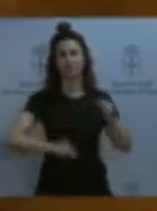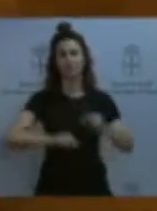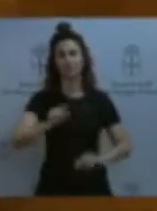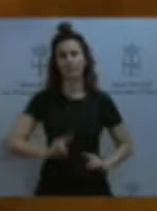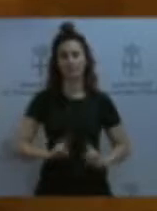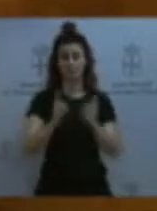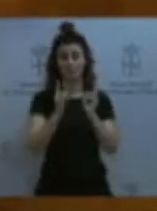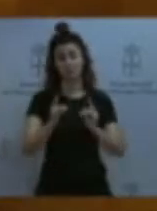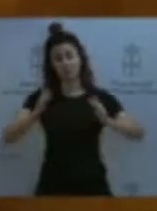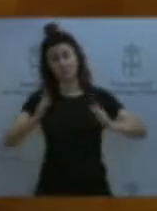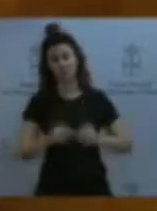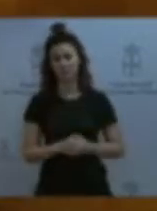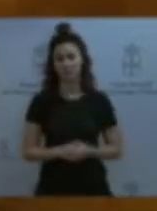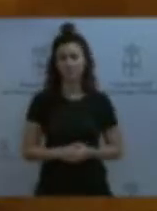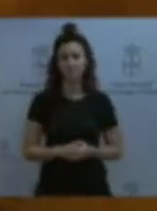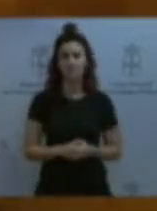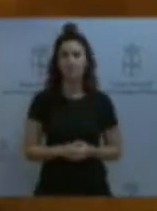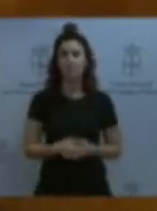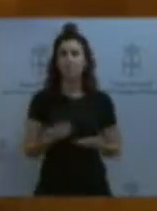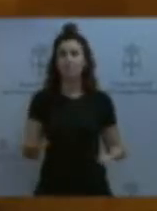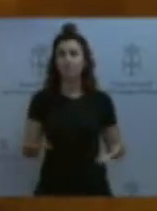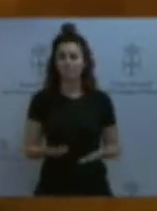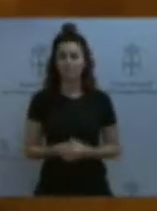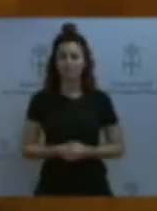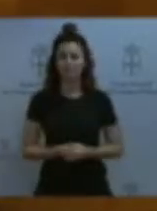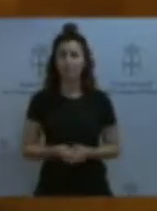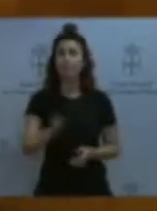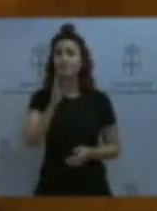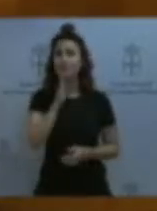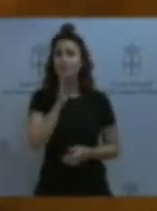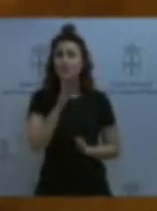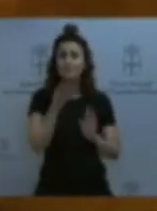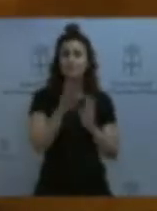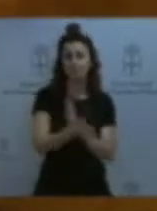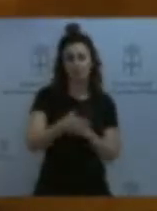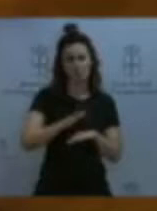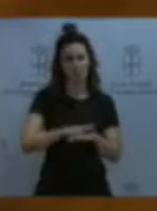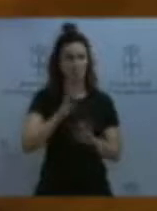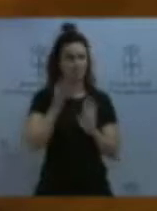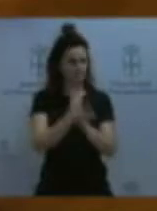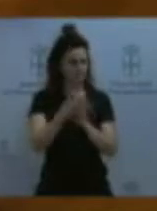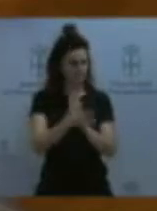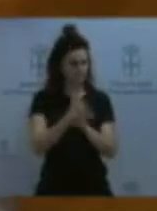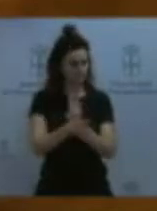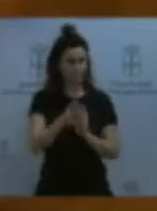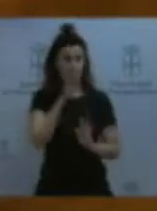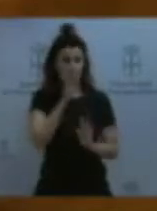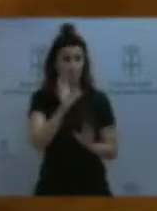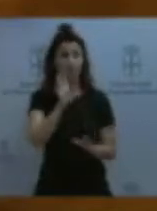Entonces, dicho esto, que quiero que conozca, porque ese asunto forma parte de la tramitación de este expediente,